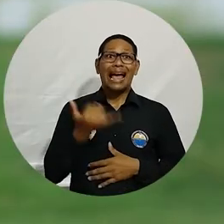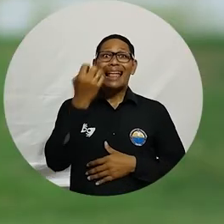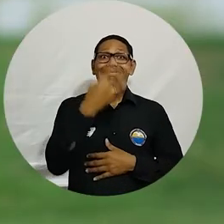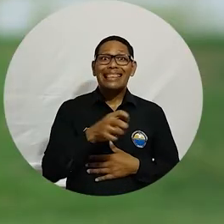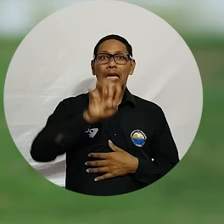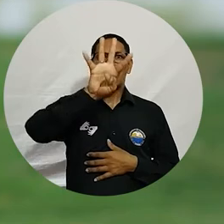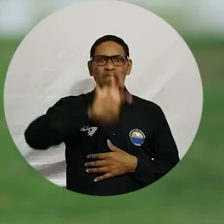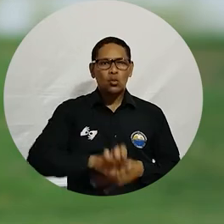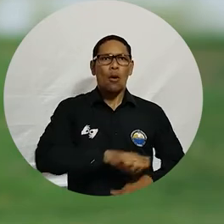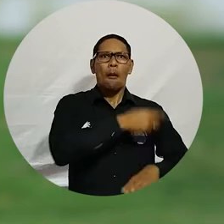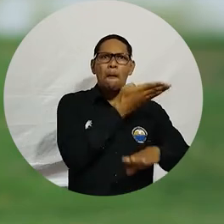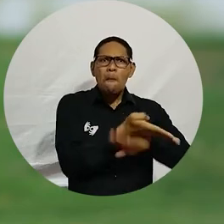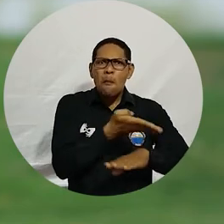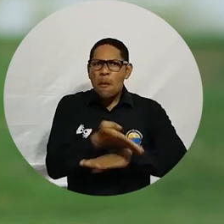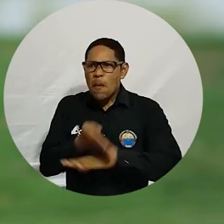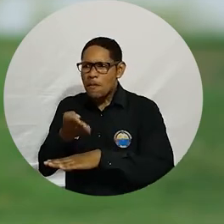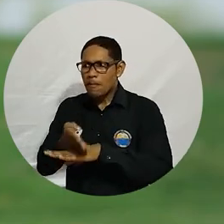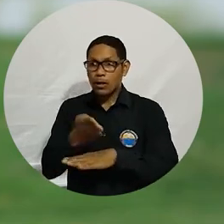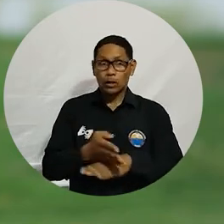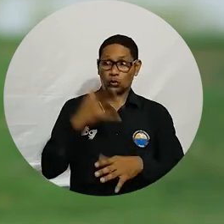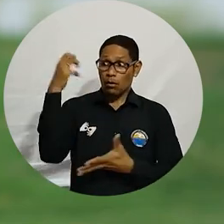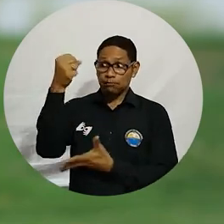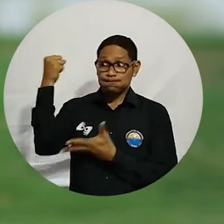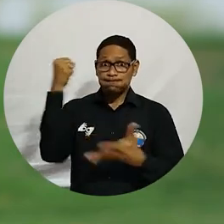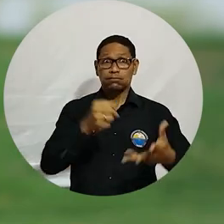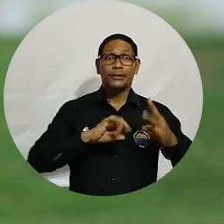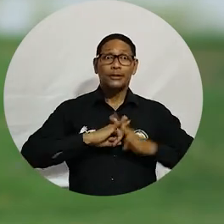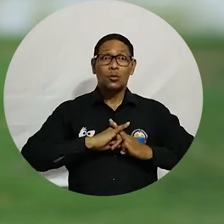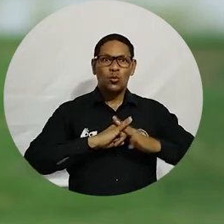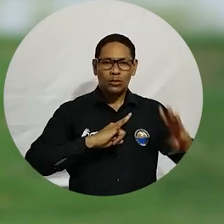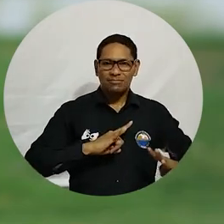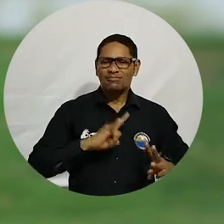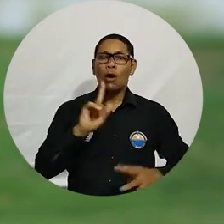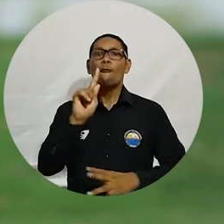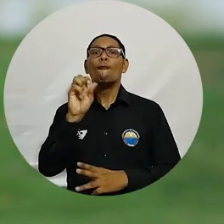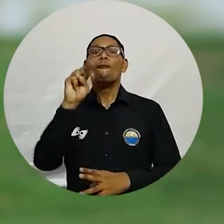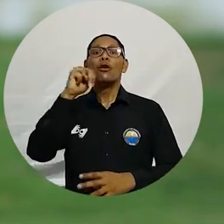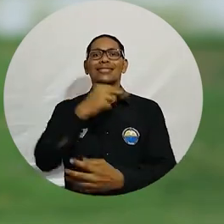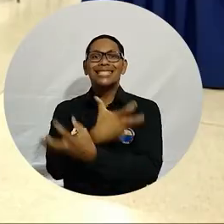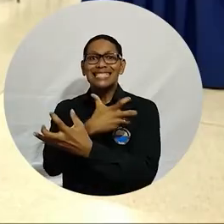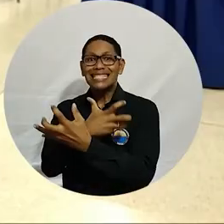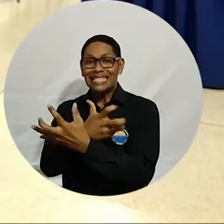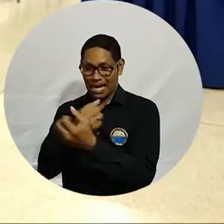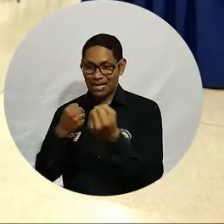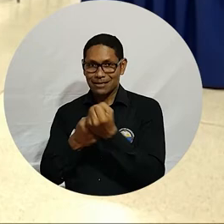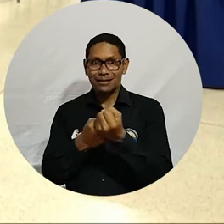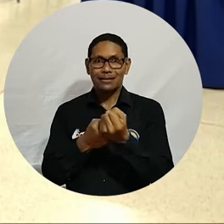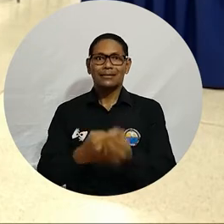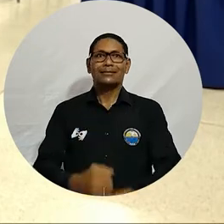19 iniciativas que se pondrán en marcha con recursos de la Alma Mater a través de Fonciencias.